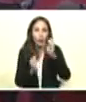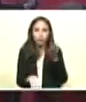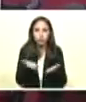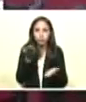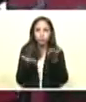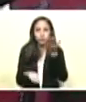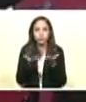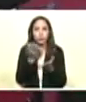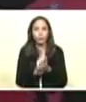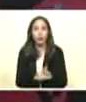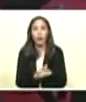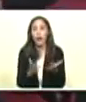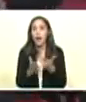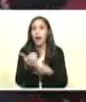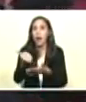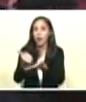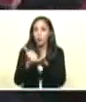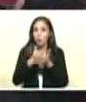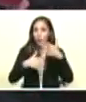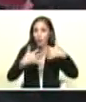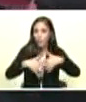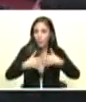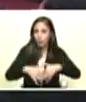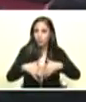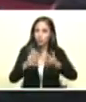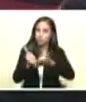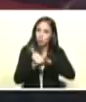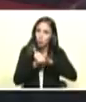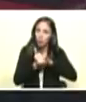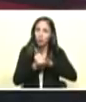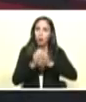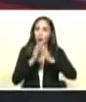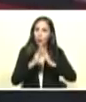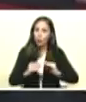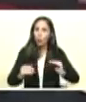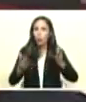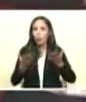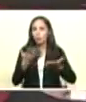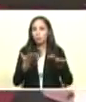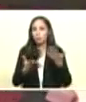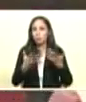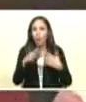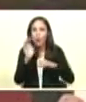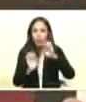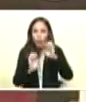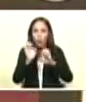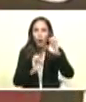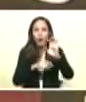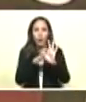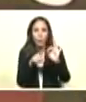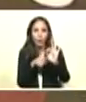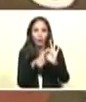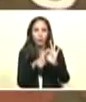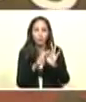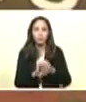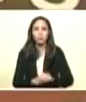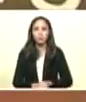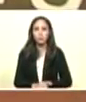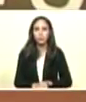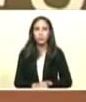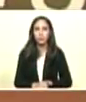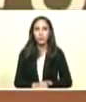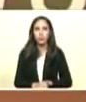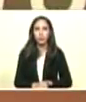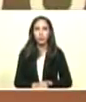plataforma NEM, ¿no? A través de la empresa que va a comercializar y posicionar el